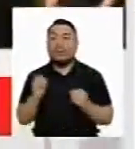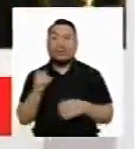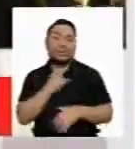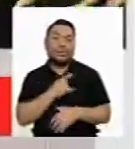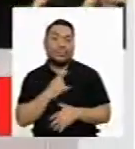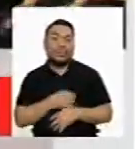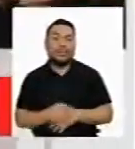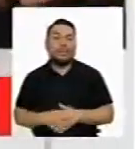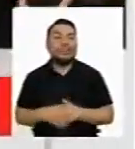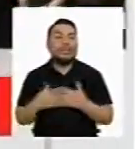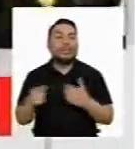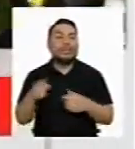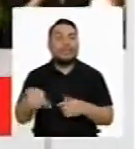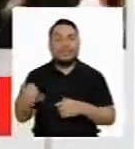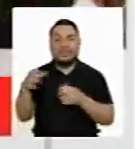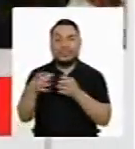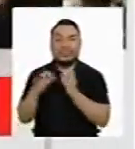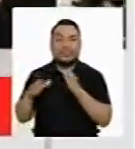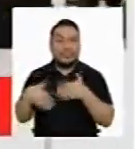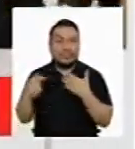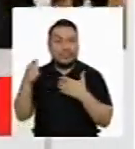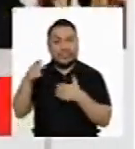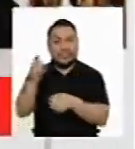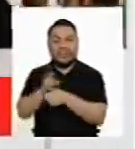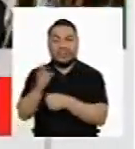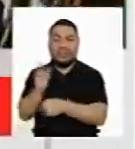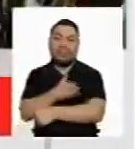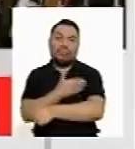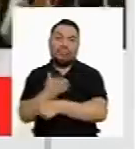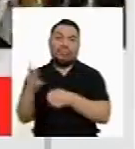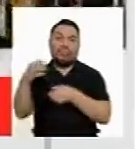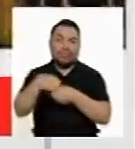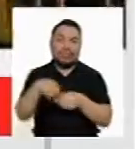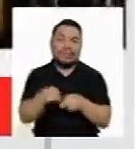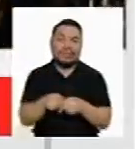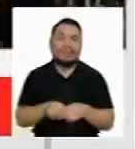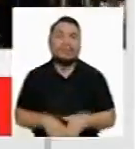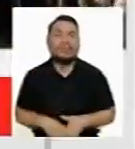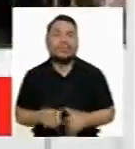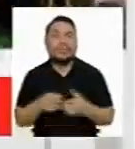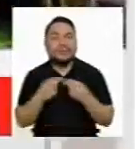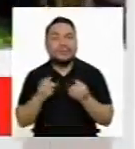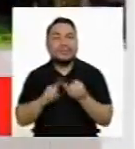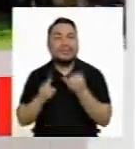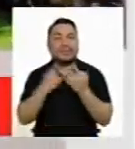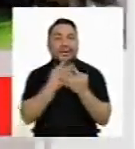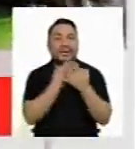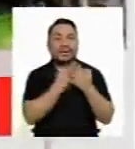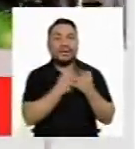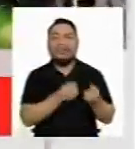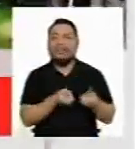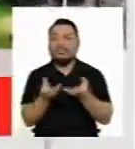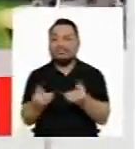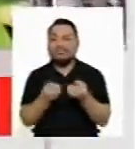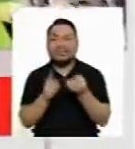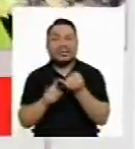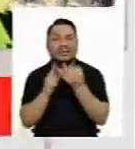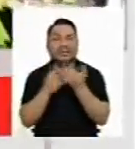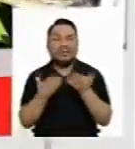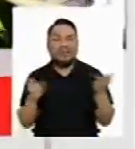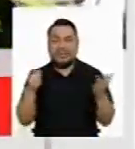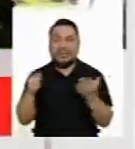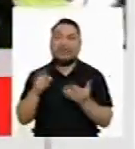en 21 establecimientos penitenciarios puede acceder a la formación musical. Entonces, hay herramientas, el INPE está promoviendo herramientas poderosas para